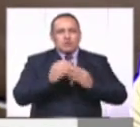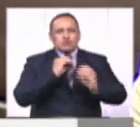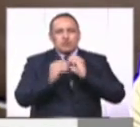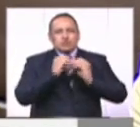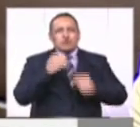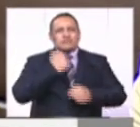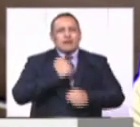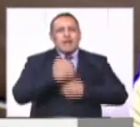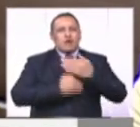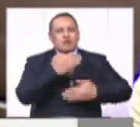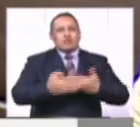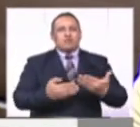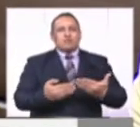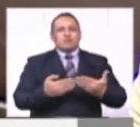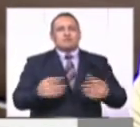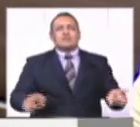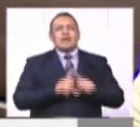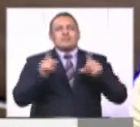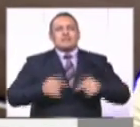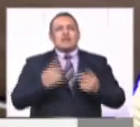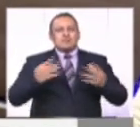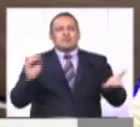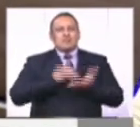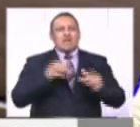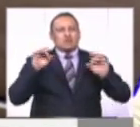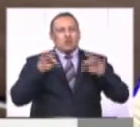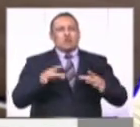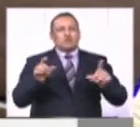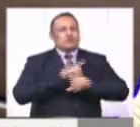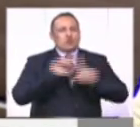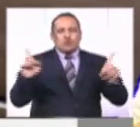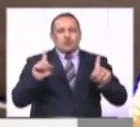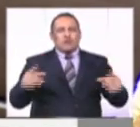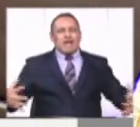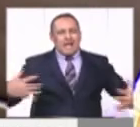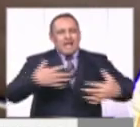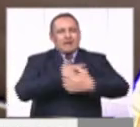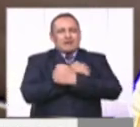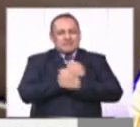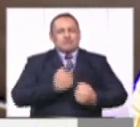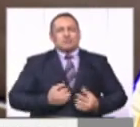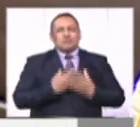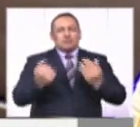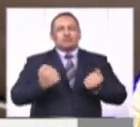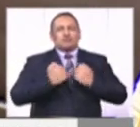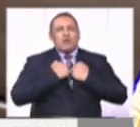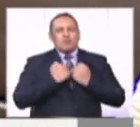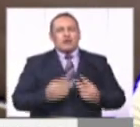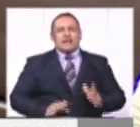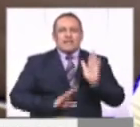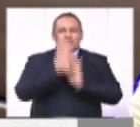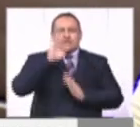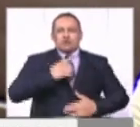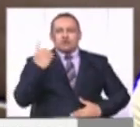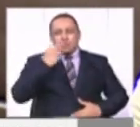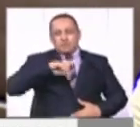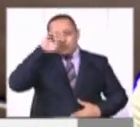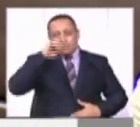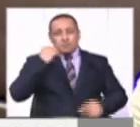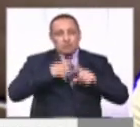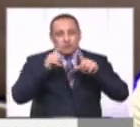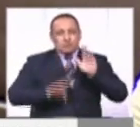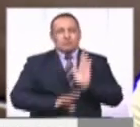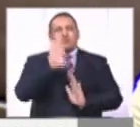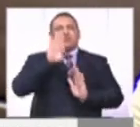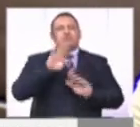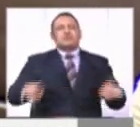obra pública ya no sembremos más odio abracemos con esperanzas el crecimiento del país y para que crezca